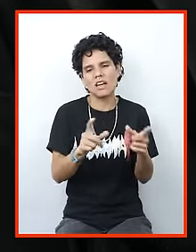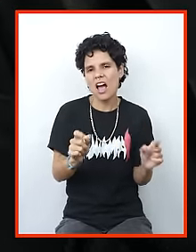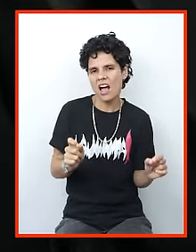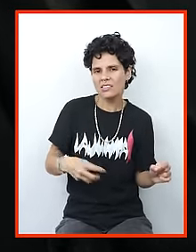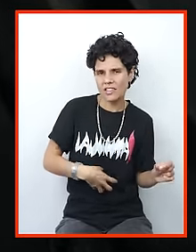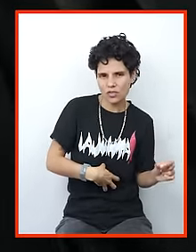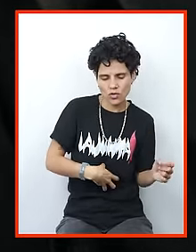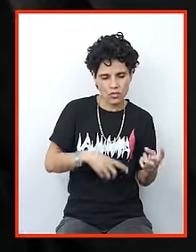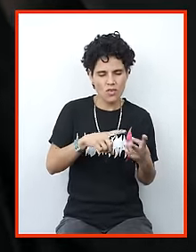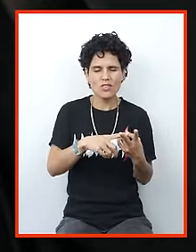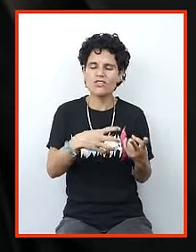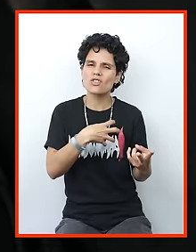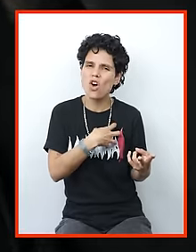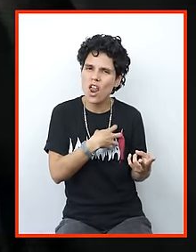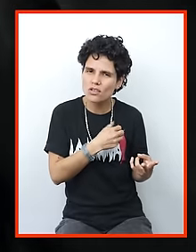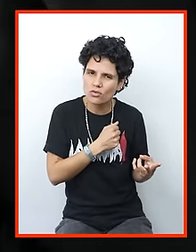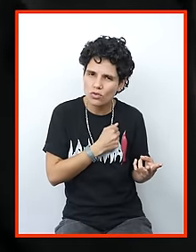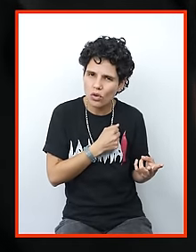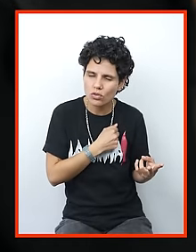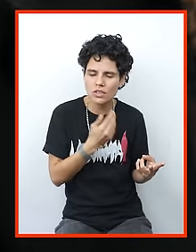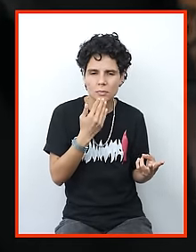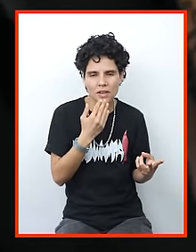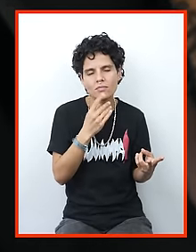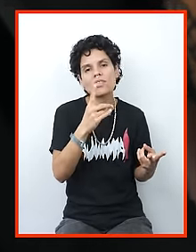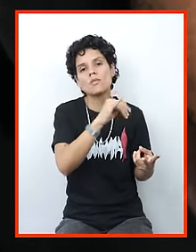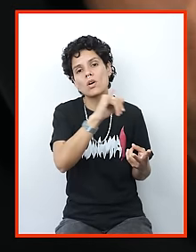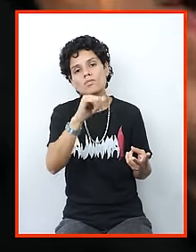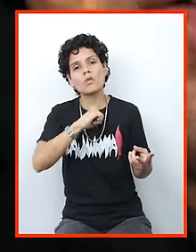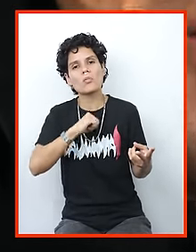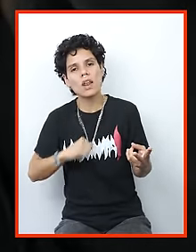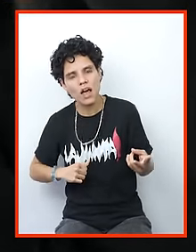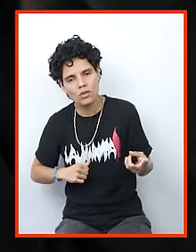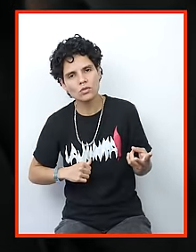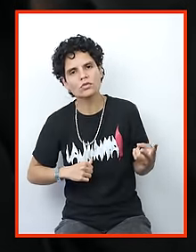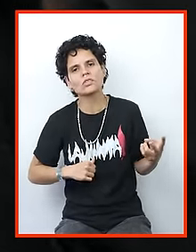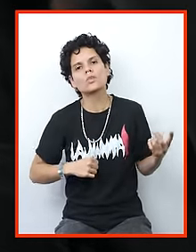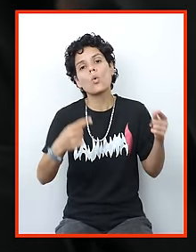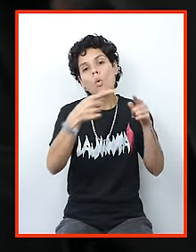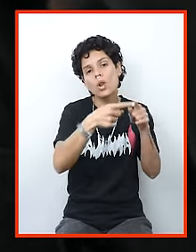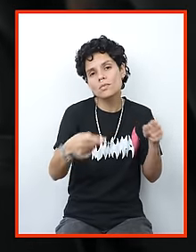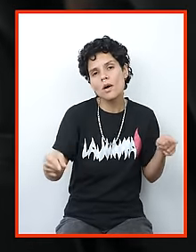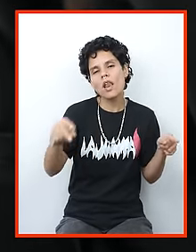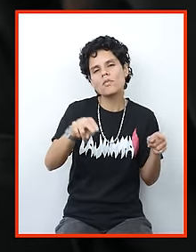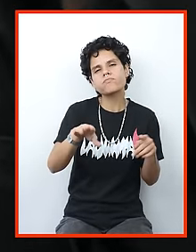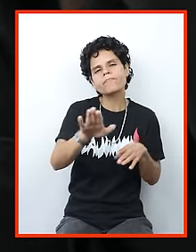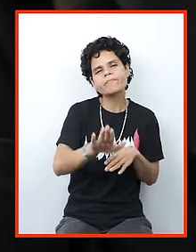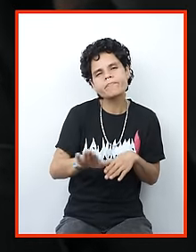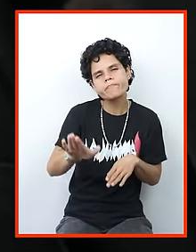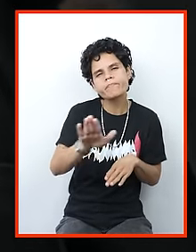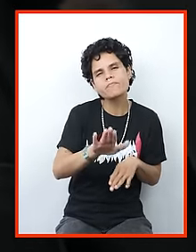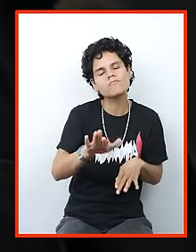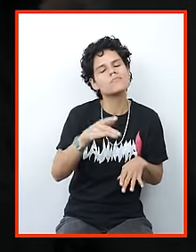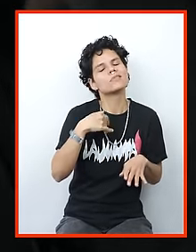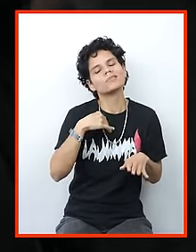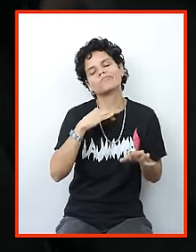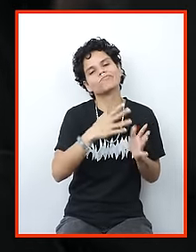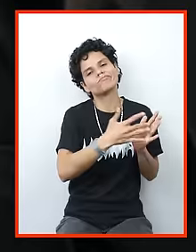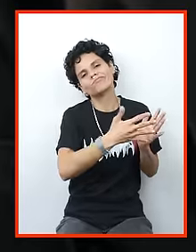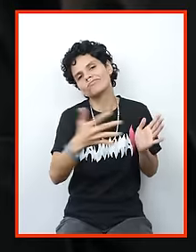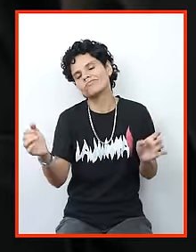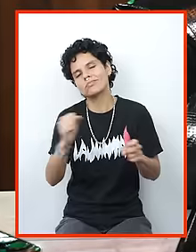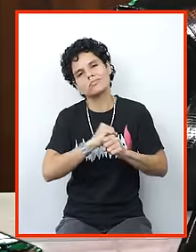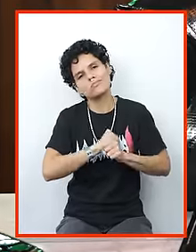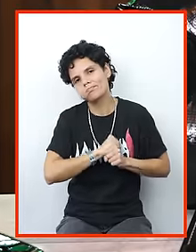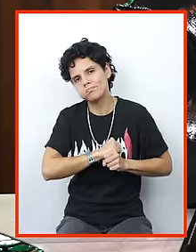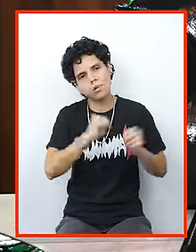al estómago, tenía problemas al corazón. Y ya no aguantó más, o sea, lo operaron. Y pasó una semana y no pudo aguantar más. Le dio como un paro